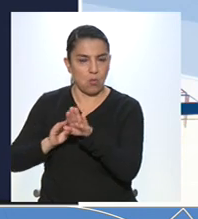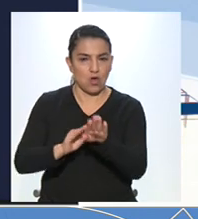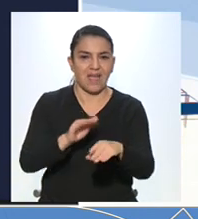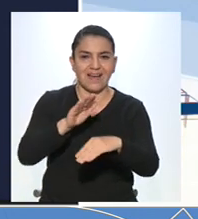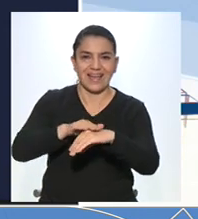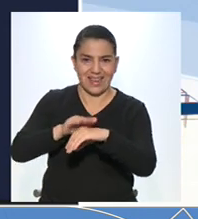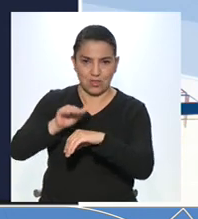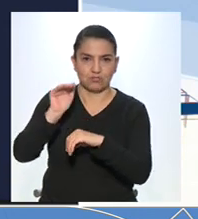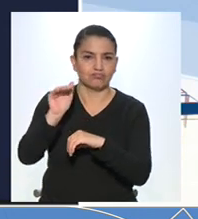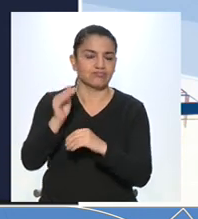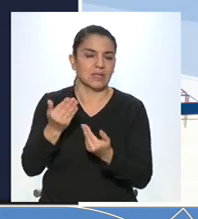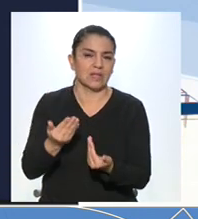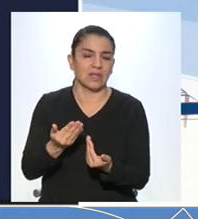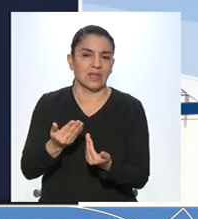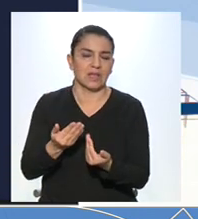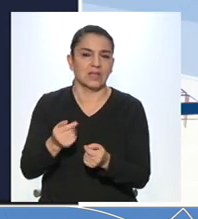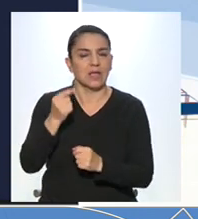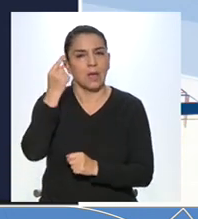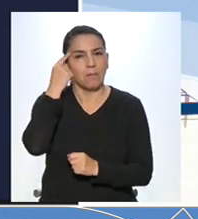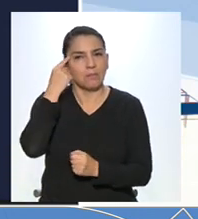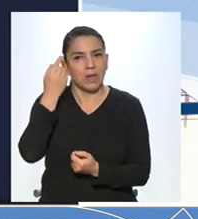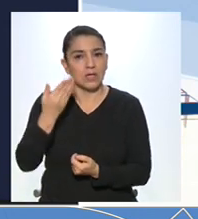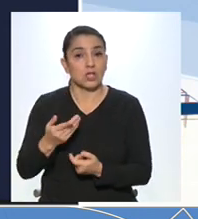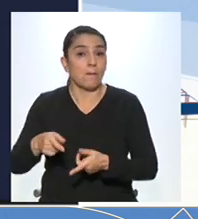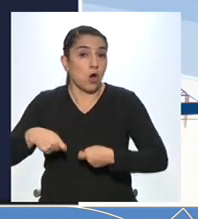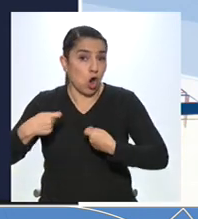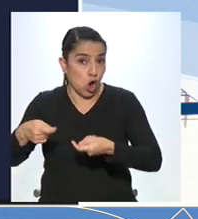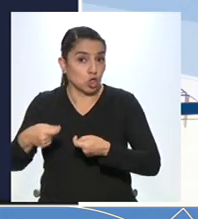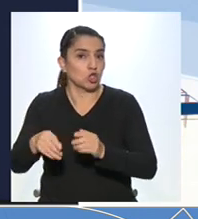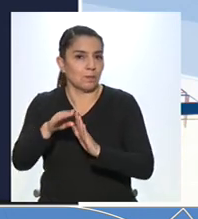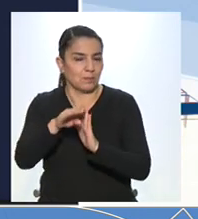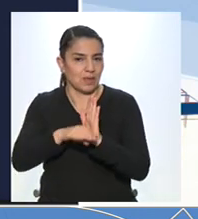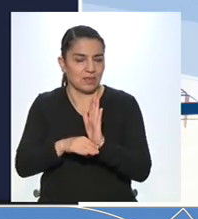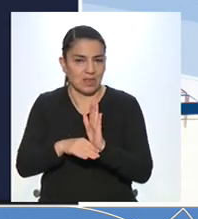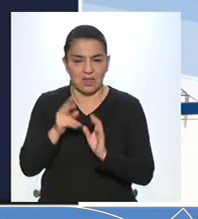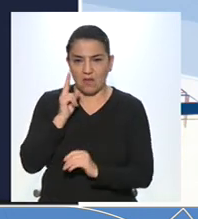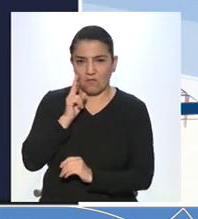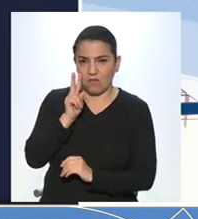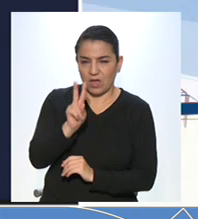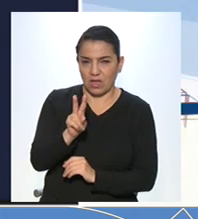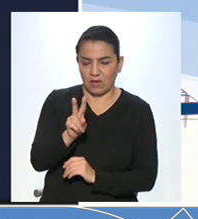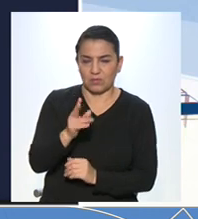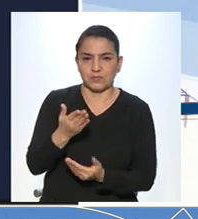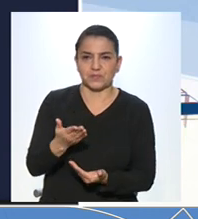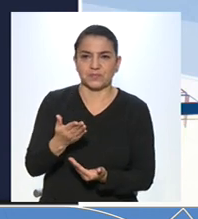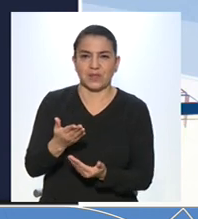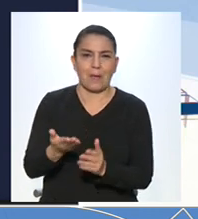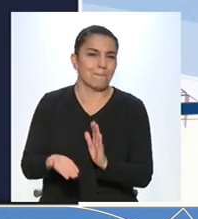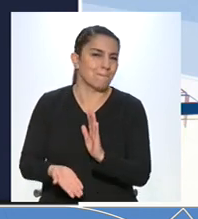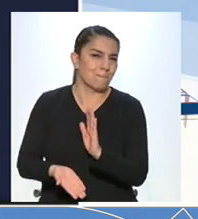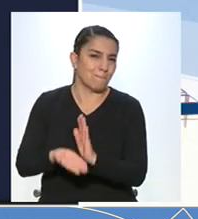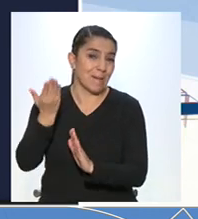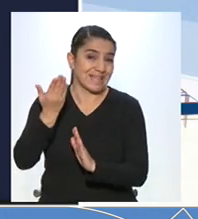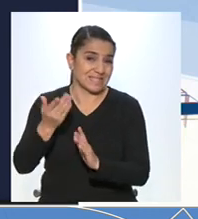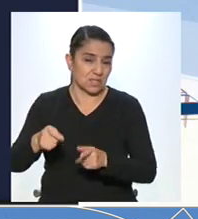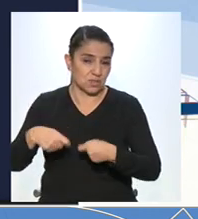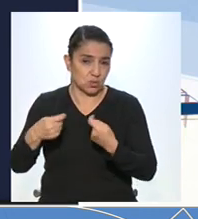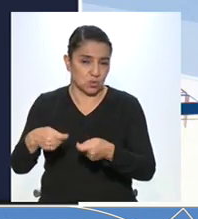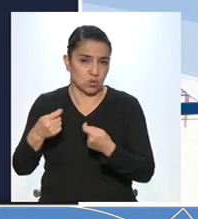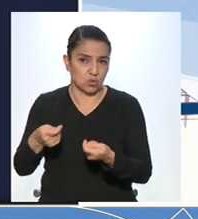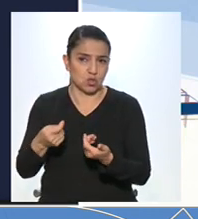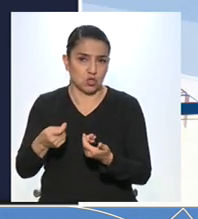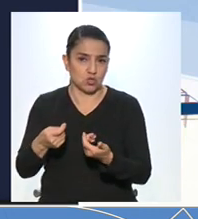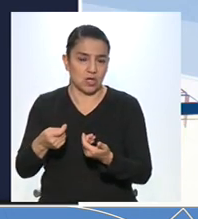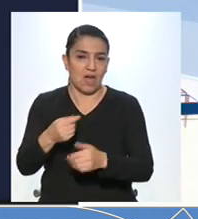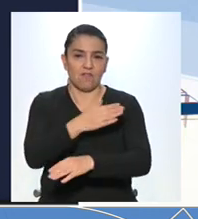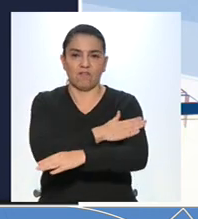Y luego, si consideramos los costos de estas medidas, lo que vamos a ver es que, por cierto, la más costosa de ellas ha sido el retiro